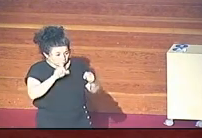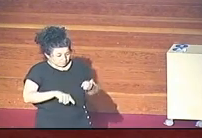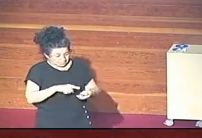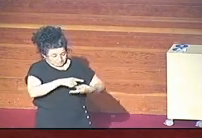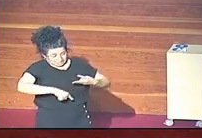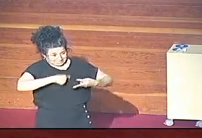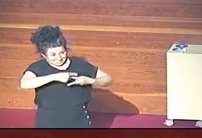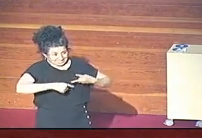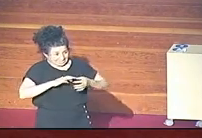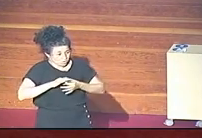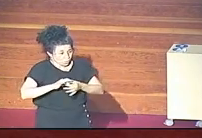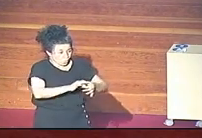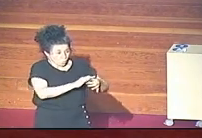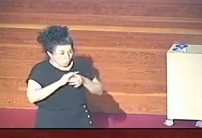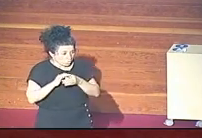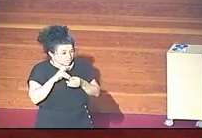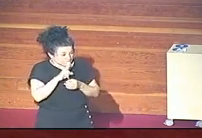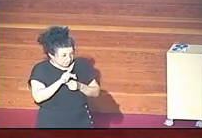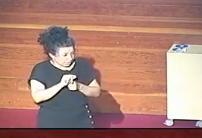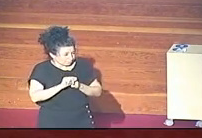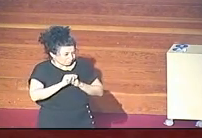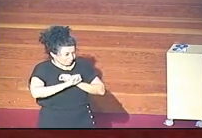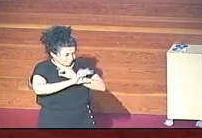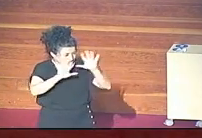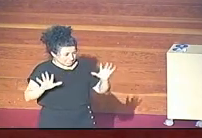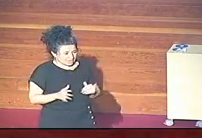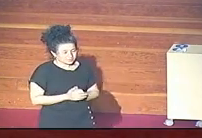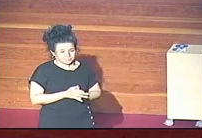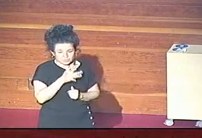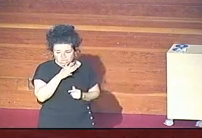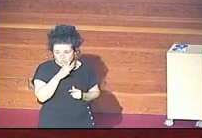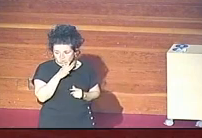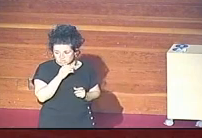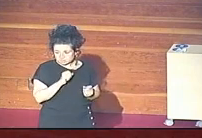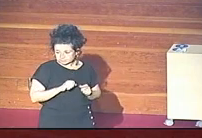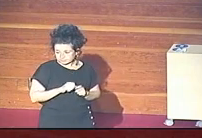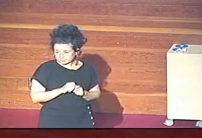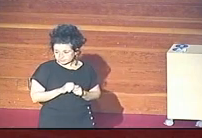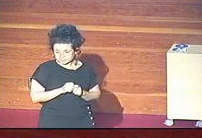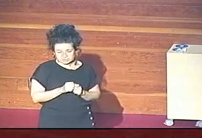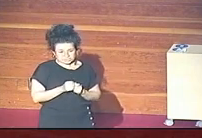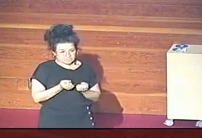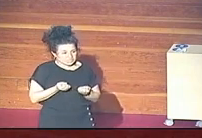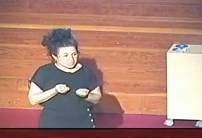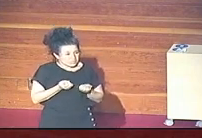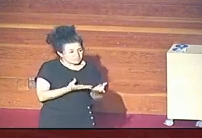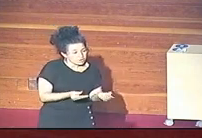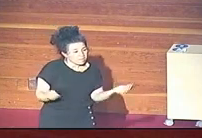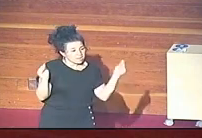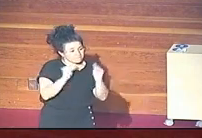lo vamos a ver más y les pongo esto de informar formar y entretener porque